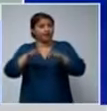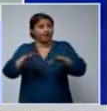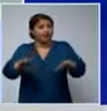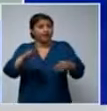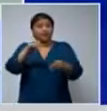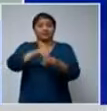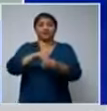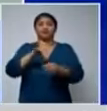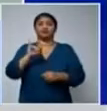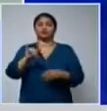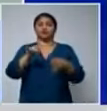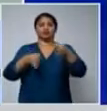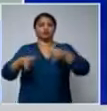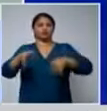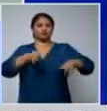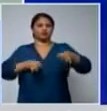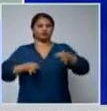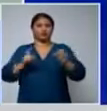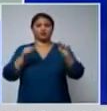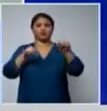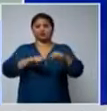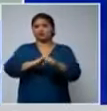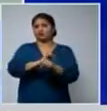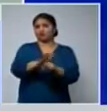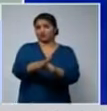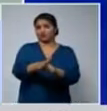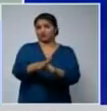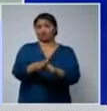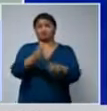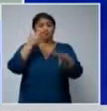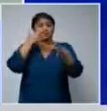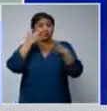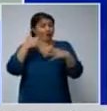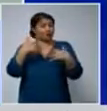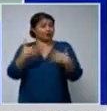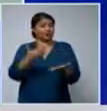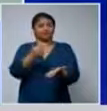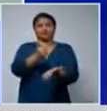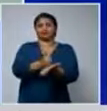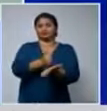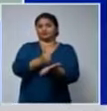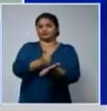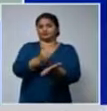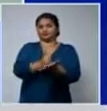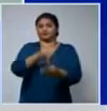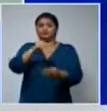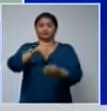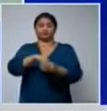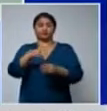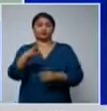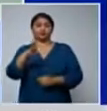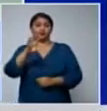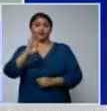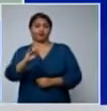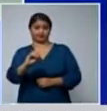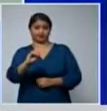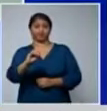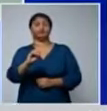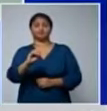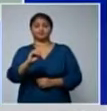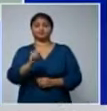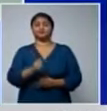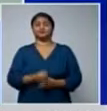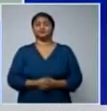donde tiene la transmisión más importante es en el municipio Cabecera, con 40 casos diagnosticados ayer,